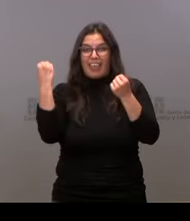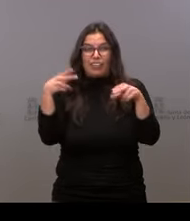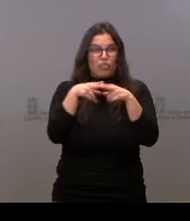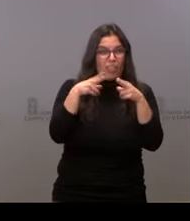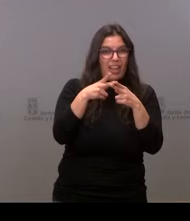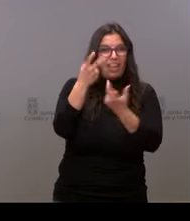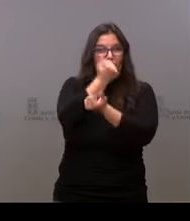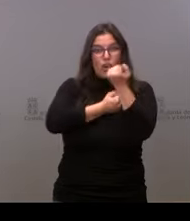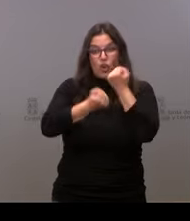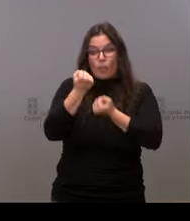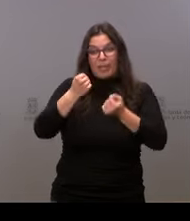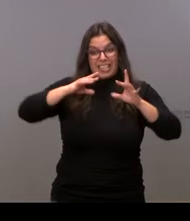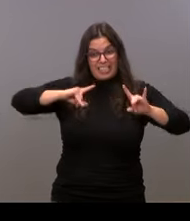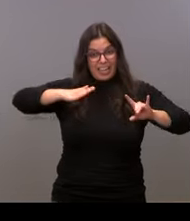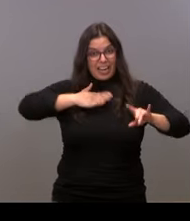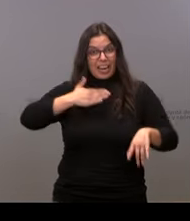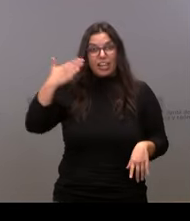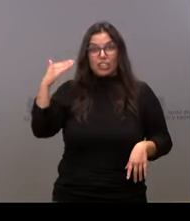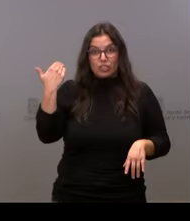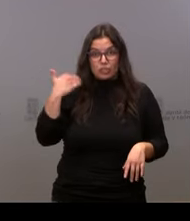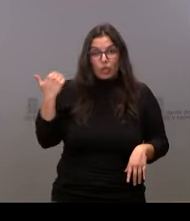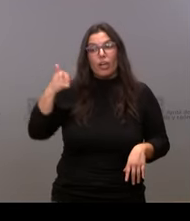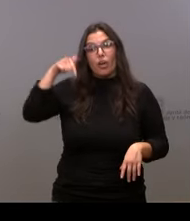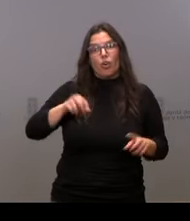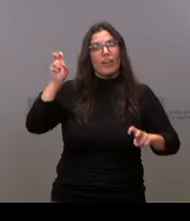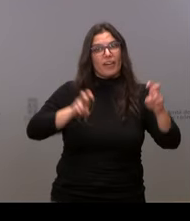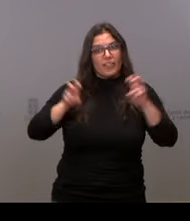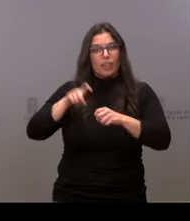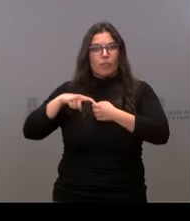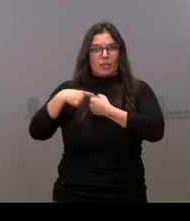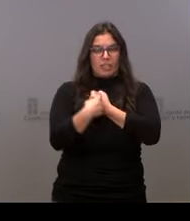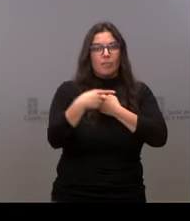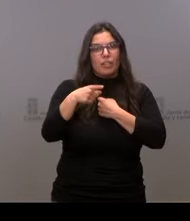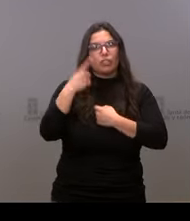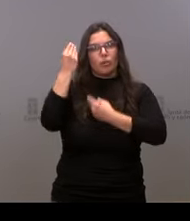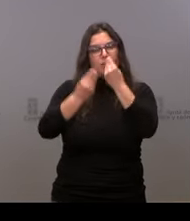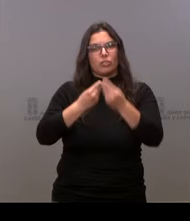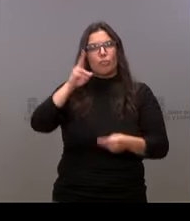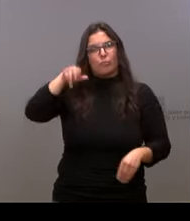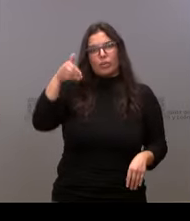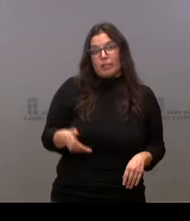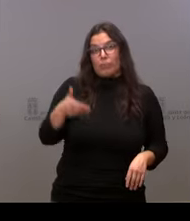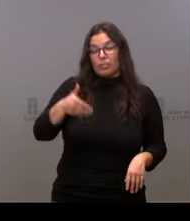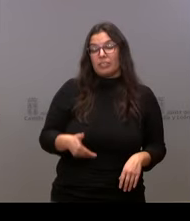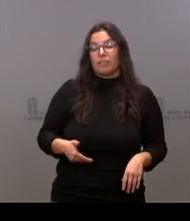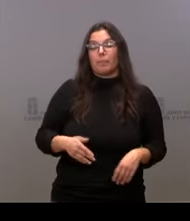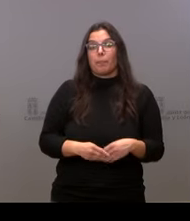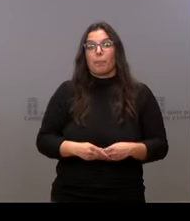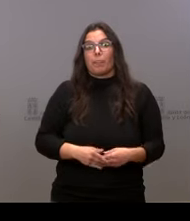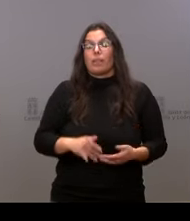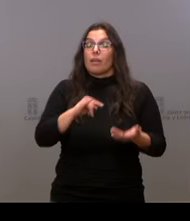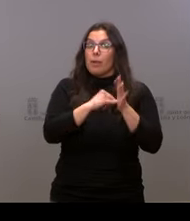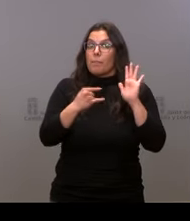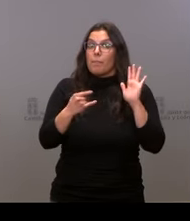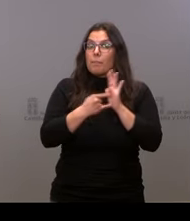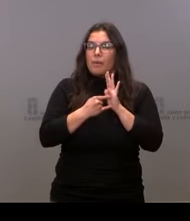representado en soria estaba hoy aquí presente y yo creo que es algo muy importante este plan tiene